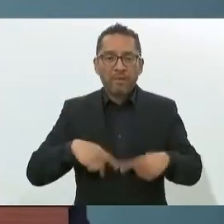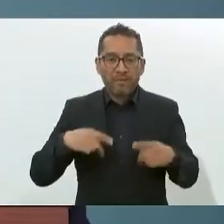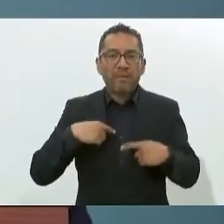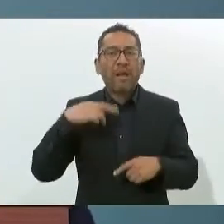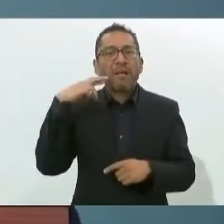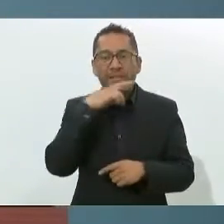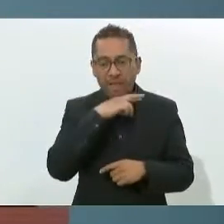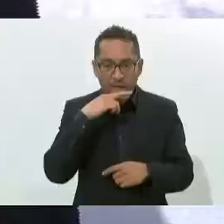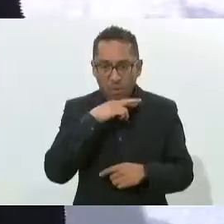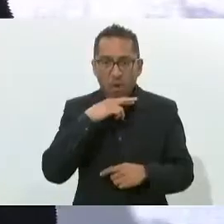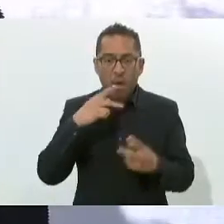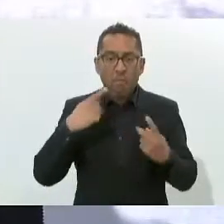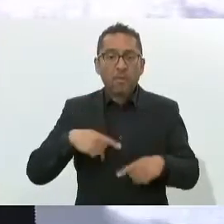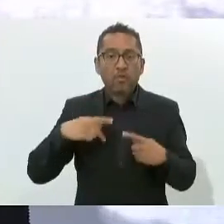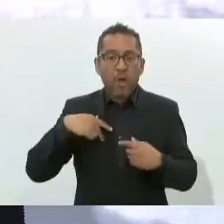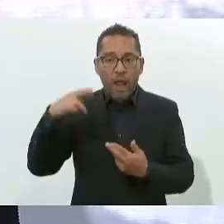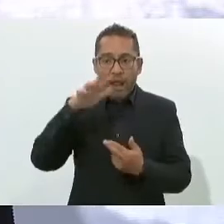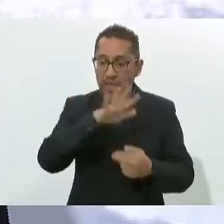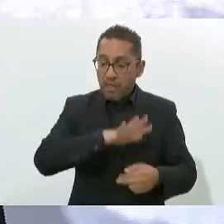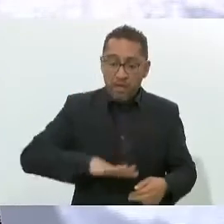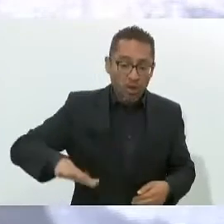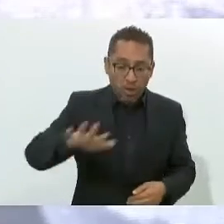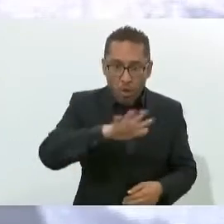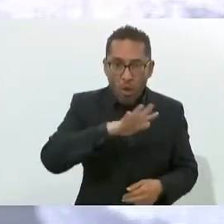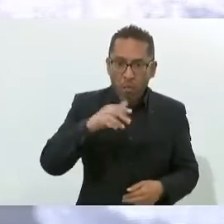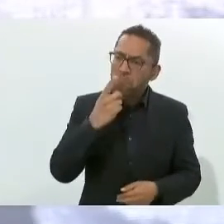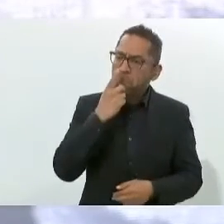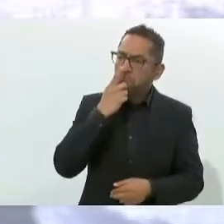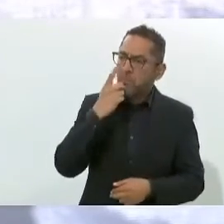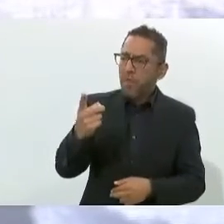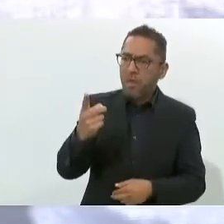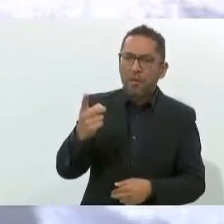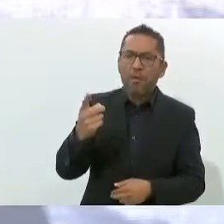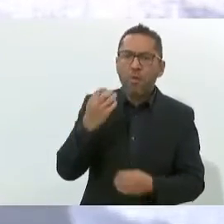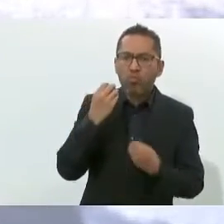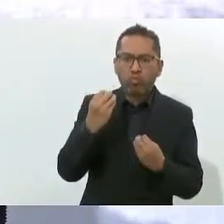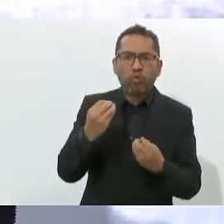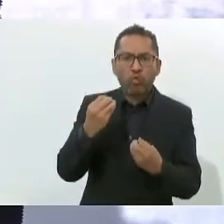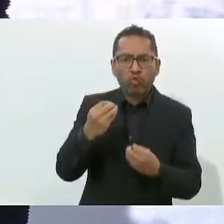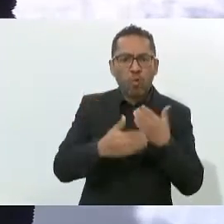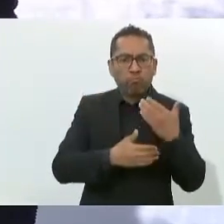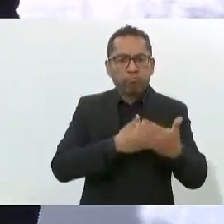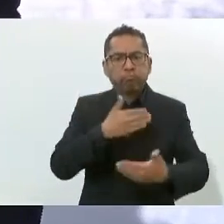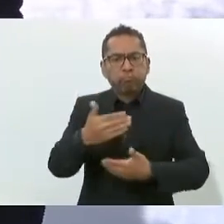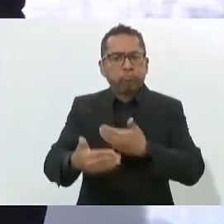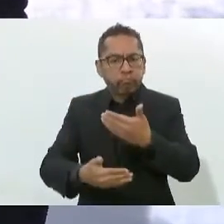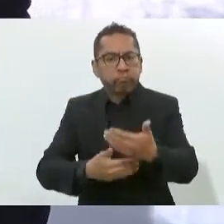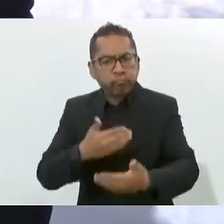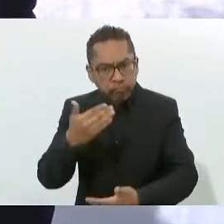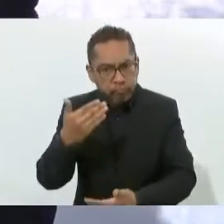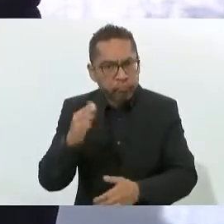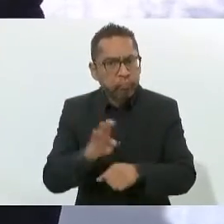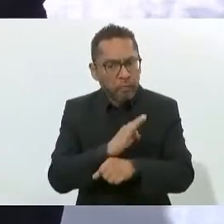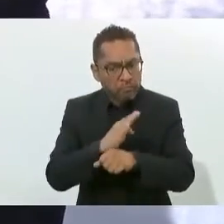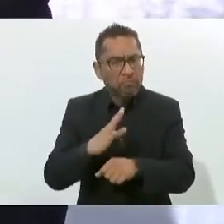de Michoacán que se está avanzando mucho para